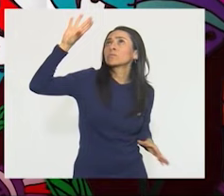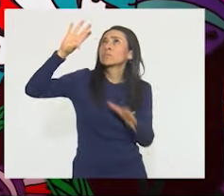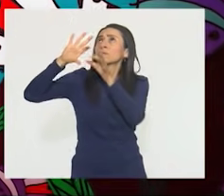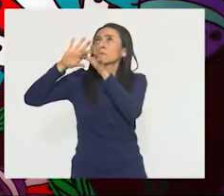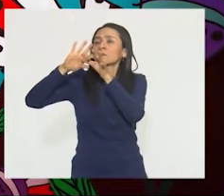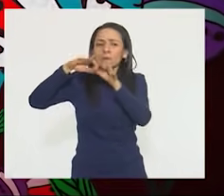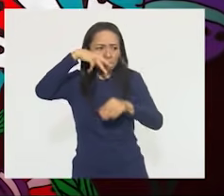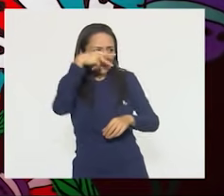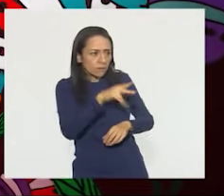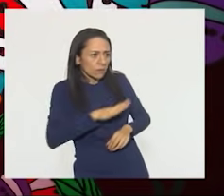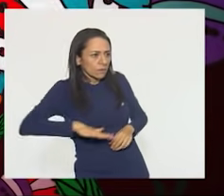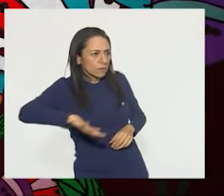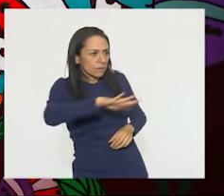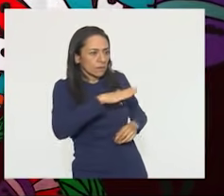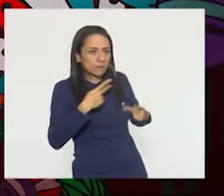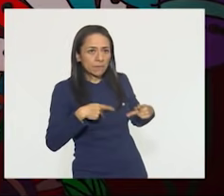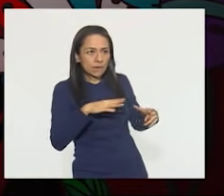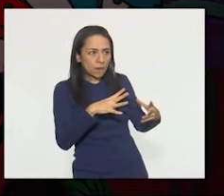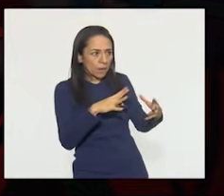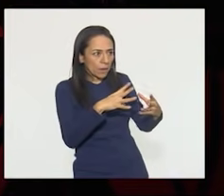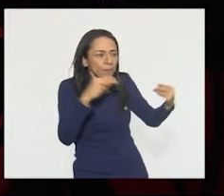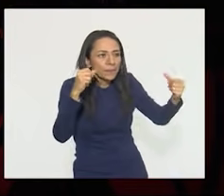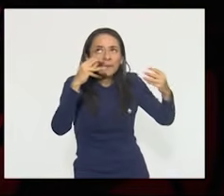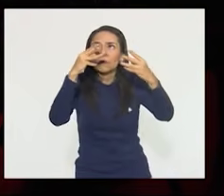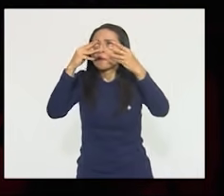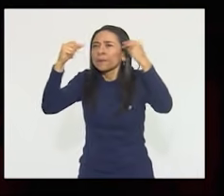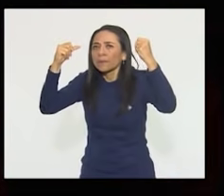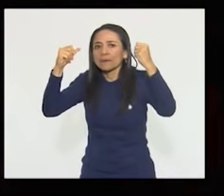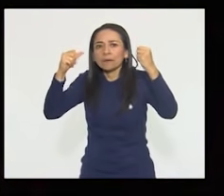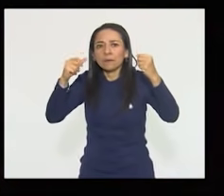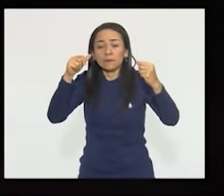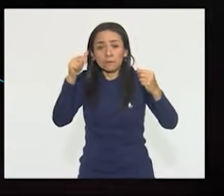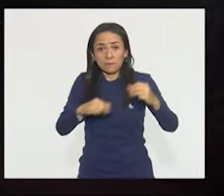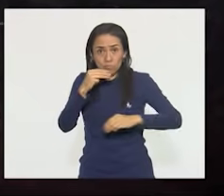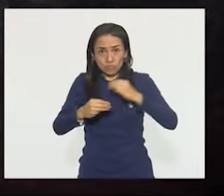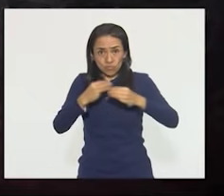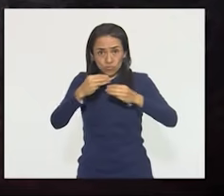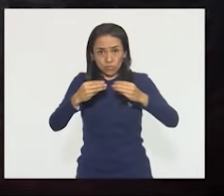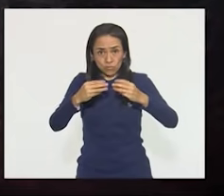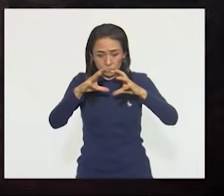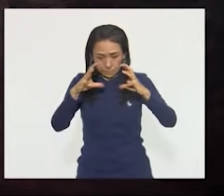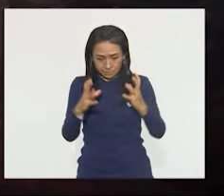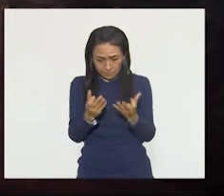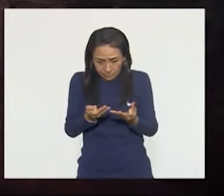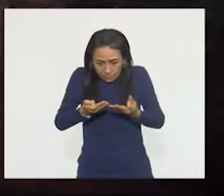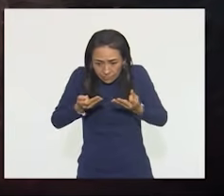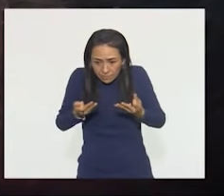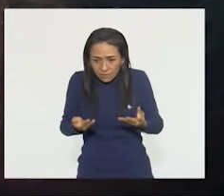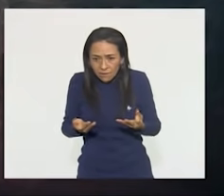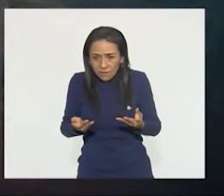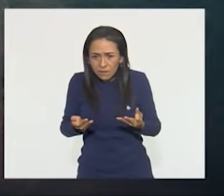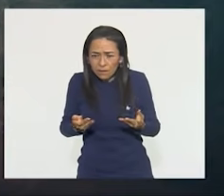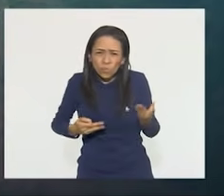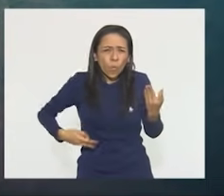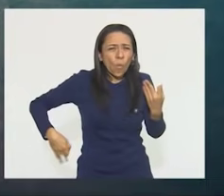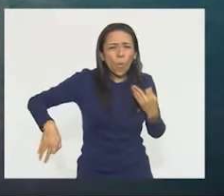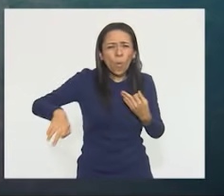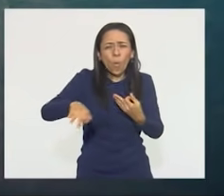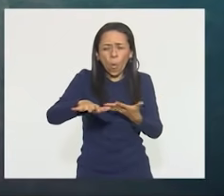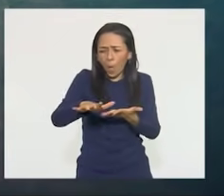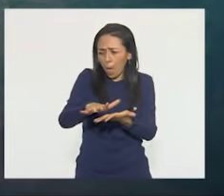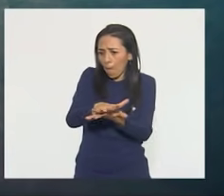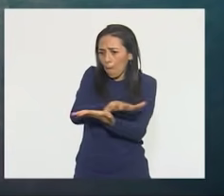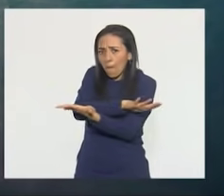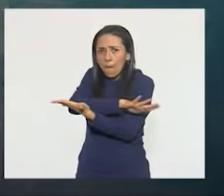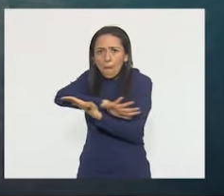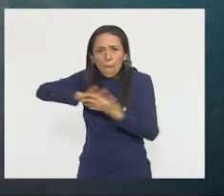ni, catlenquipia yo listli y paní tlaltepactli. Quema poliwi se tlatolca manali, no chipoliwi. Hasta no paga manali